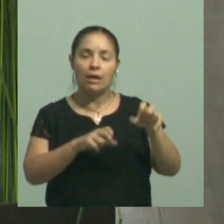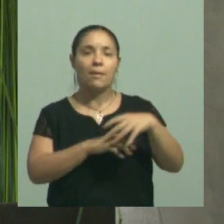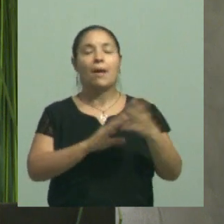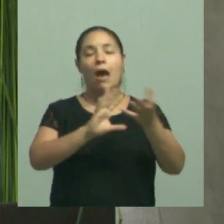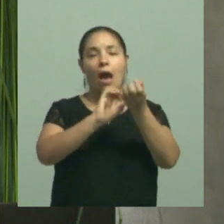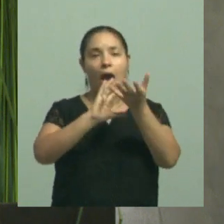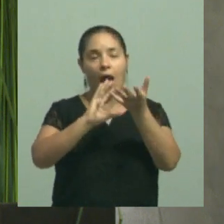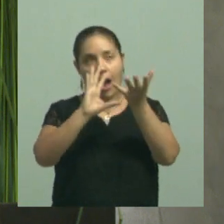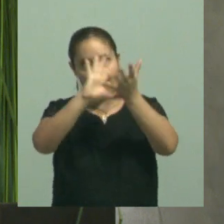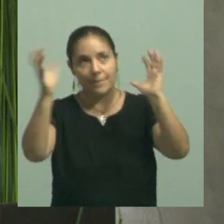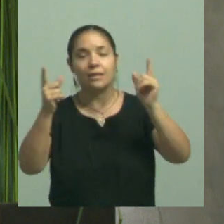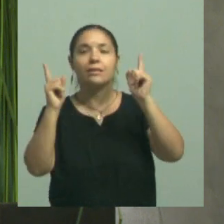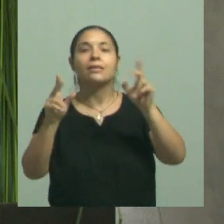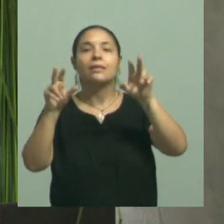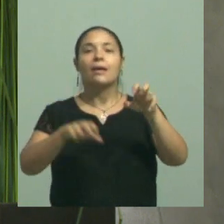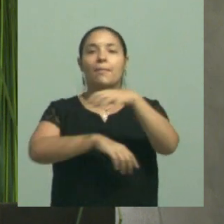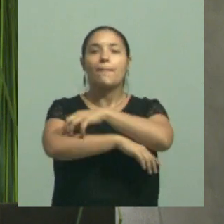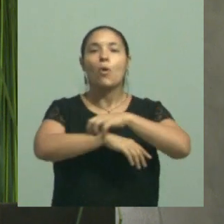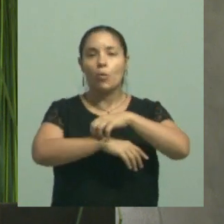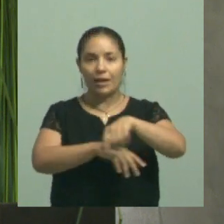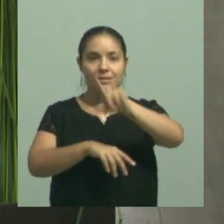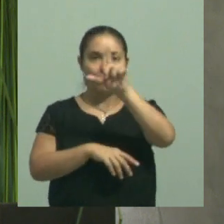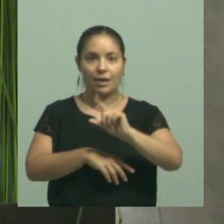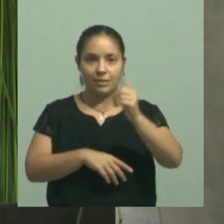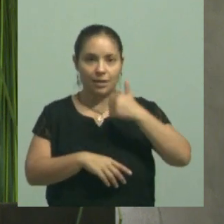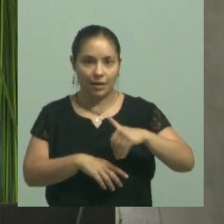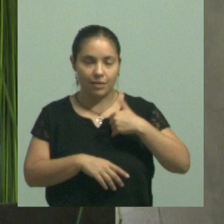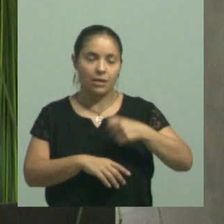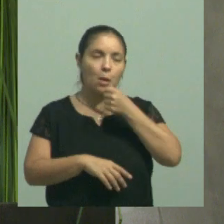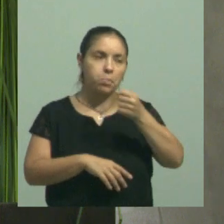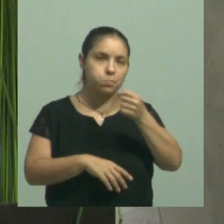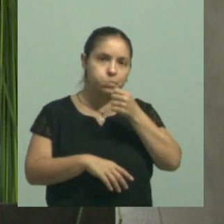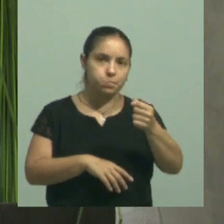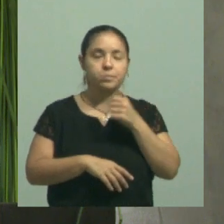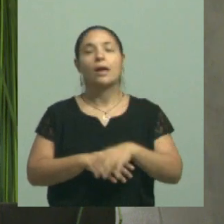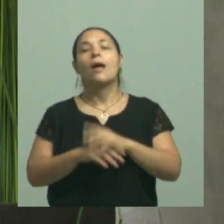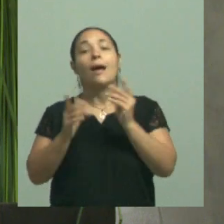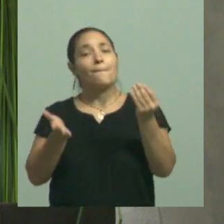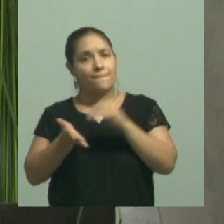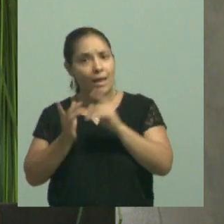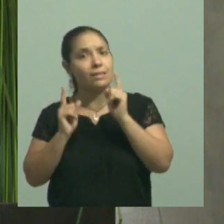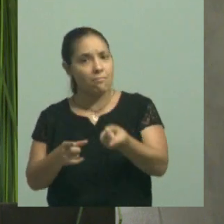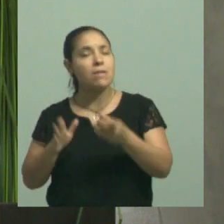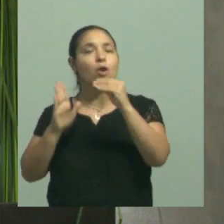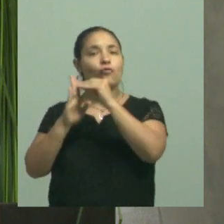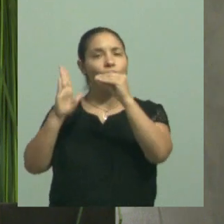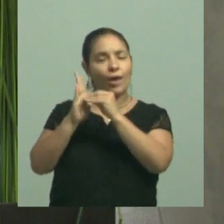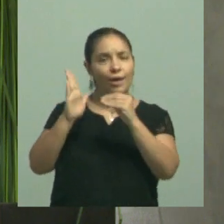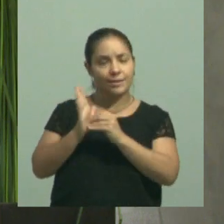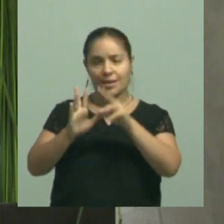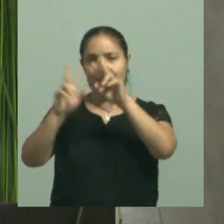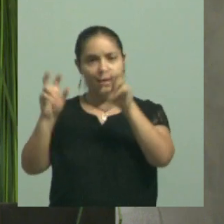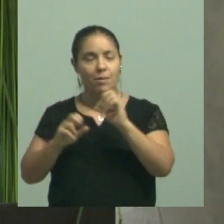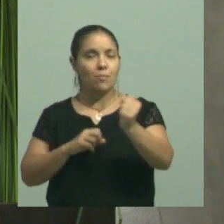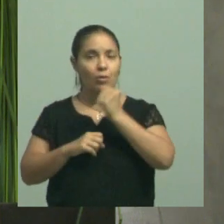multidimensional que tenemos en el país. Enseguida vamos a estar presentando eso. También vamos a tener agenda porque hay propuestas culturales y de eso vamos a estar